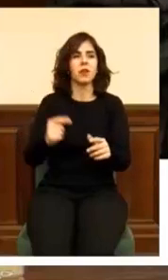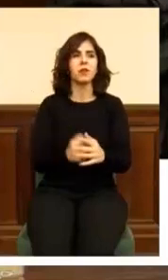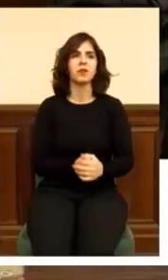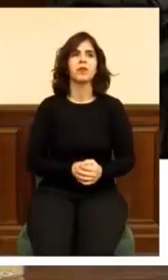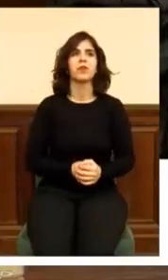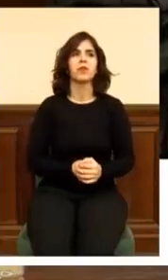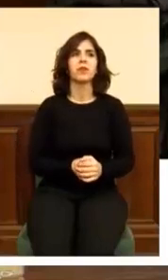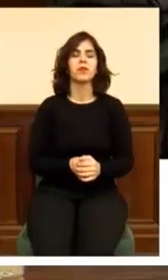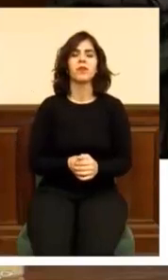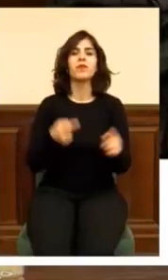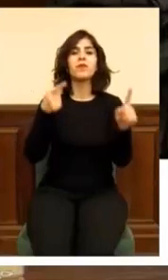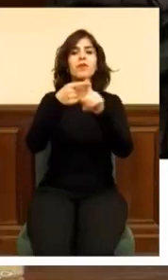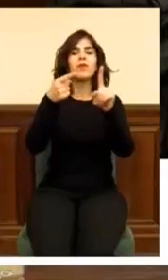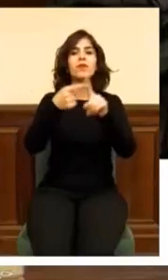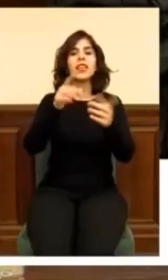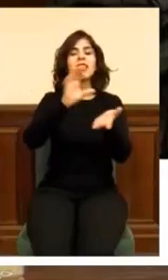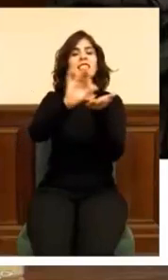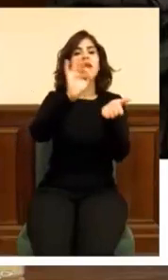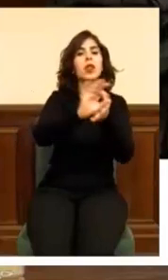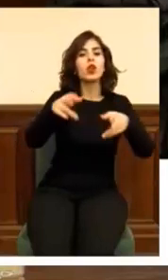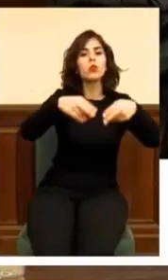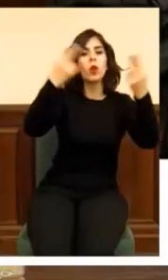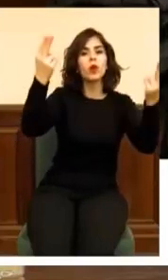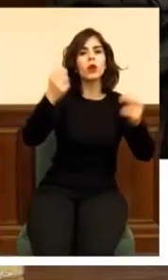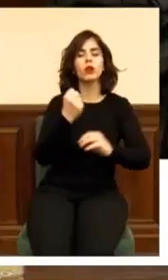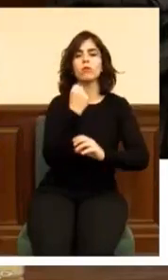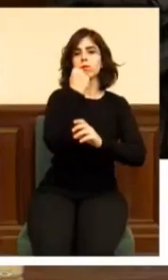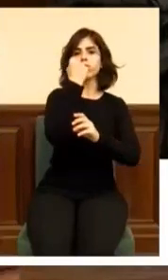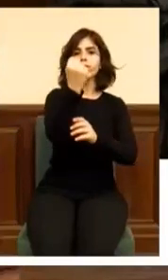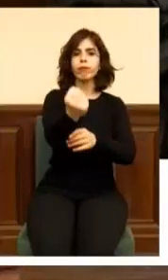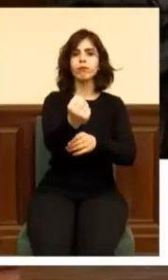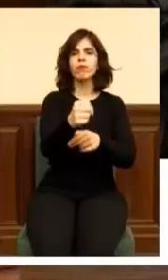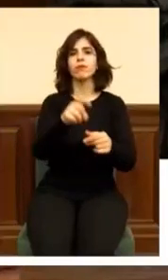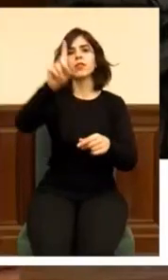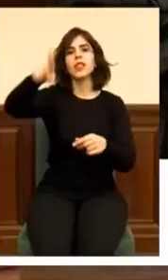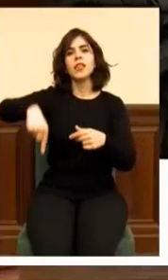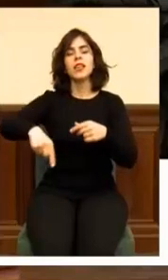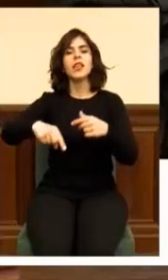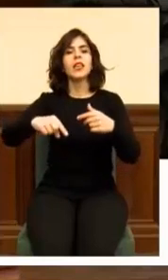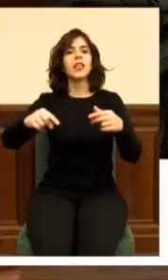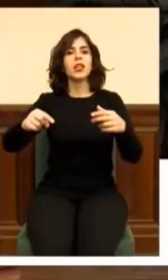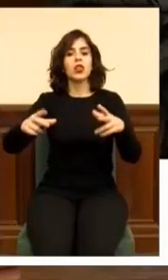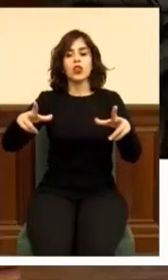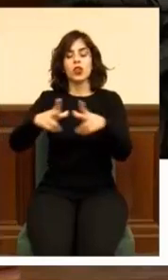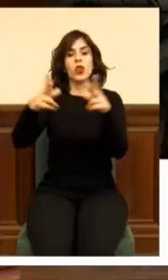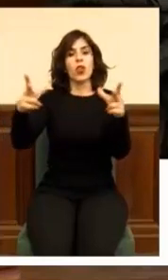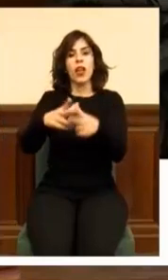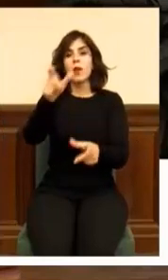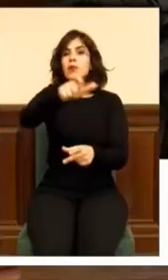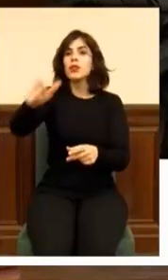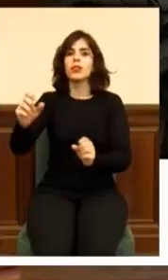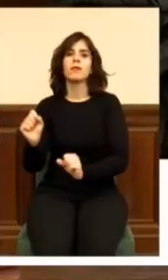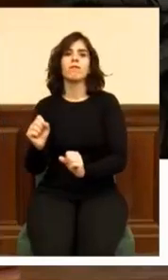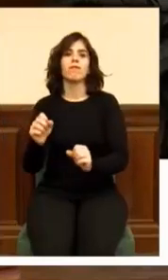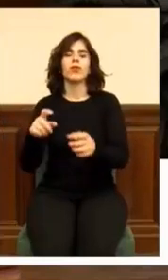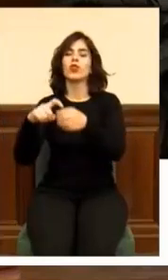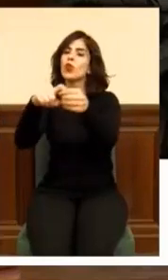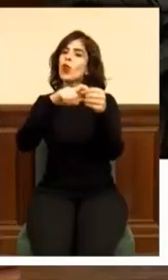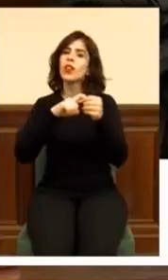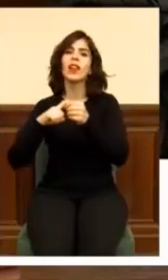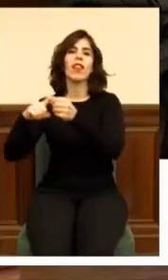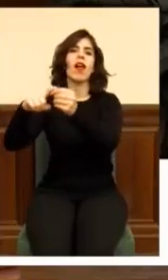Para reforzar los servicios públicos, para promover el rescate social de las personas con